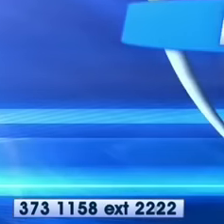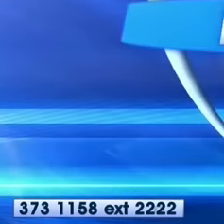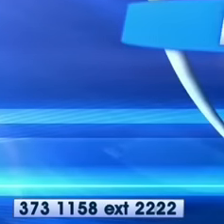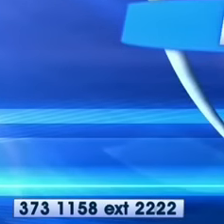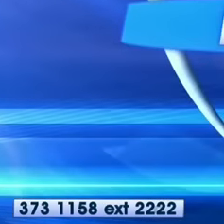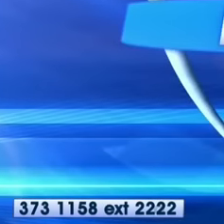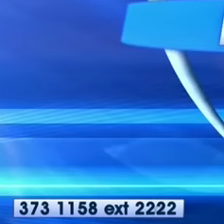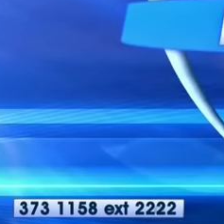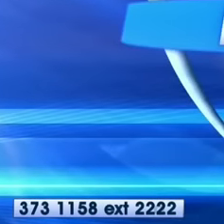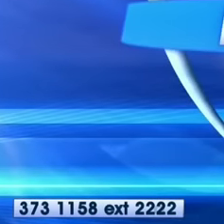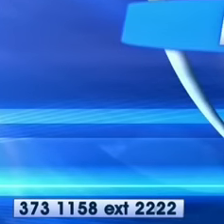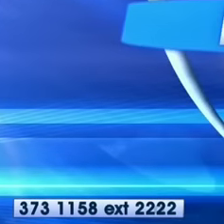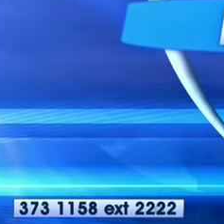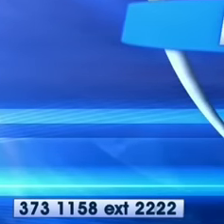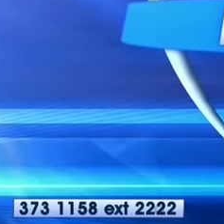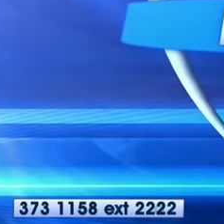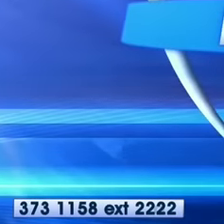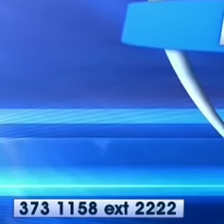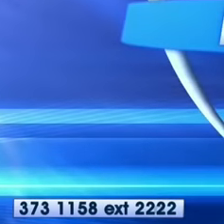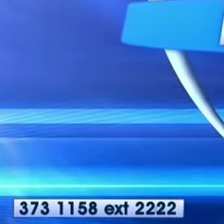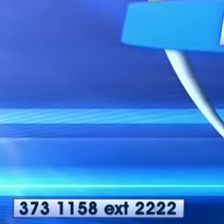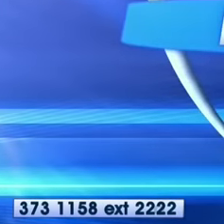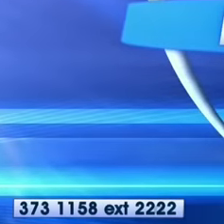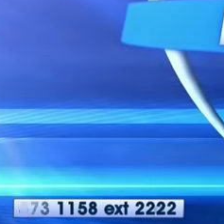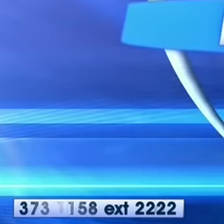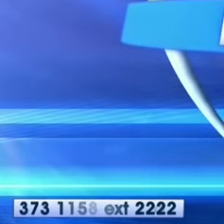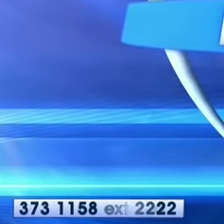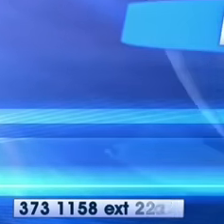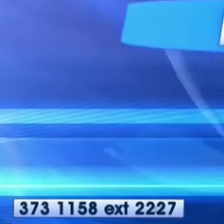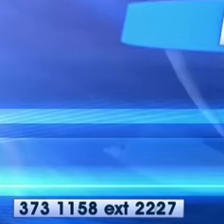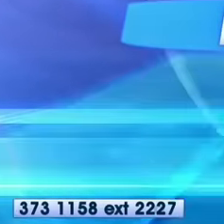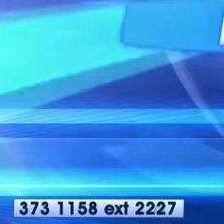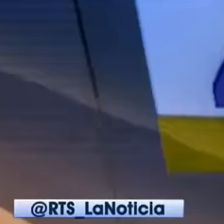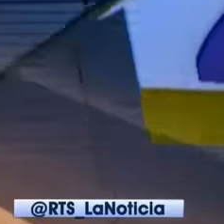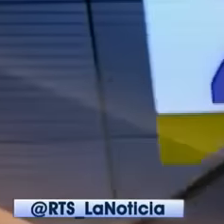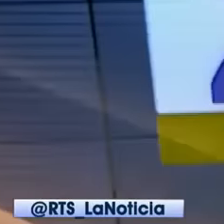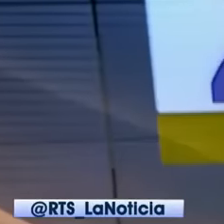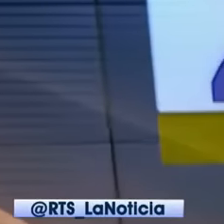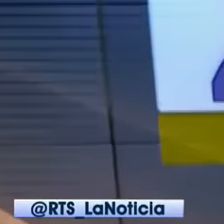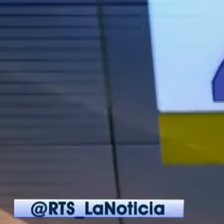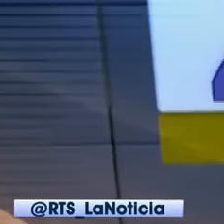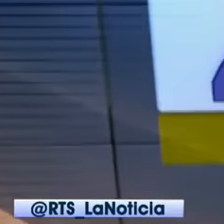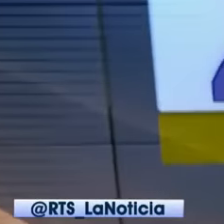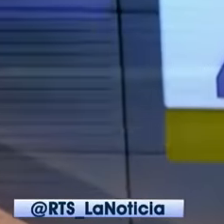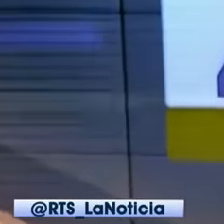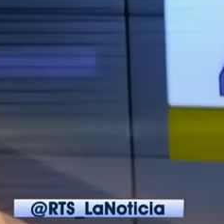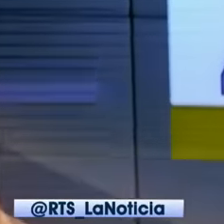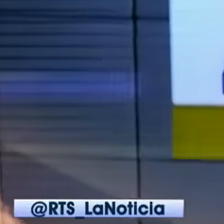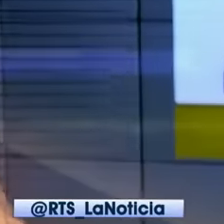La noticia siempre en la comunidad. La comunidad.